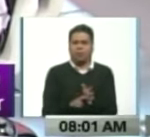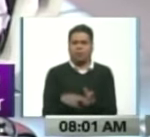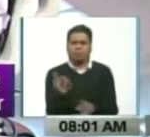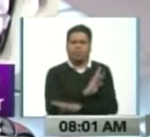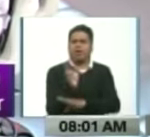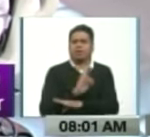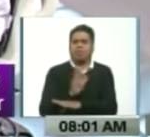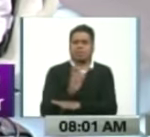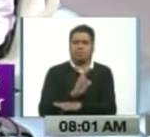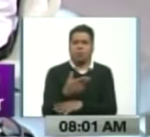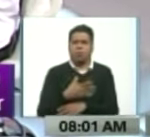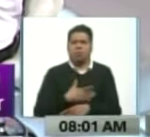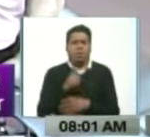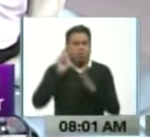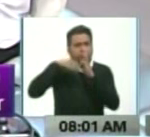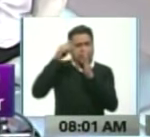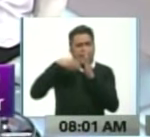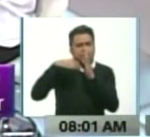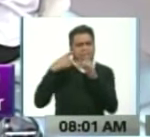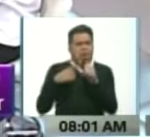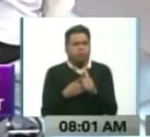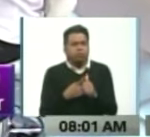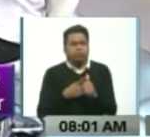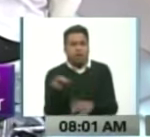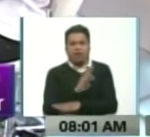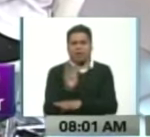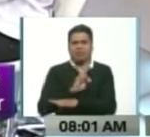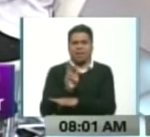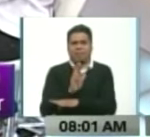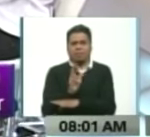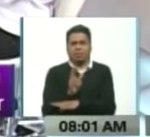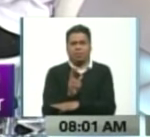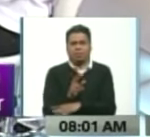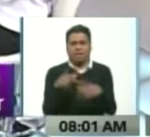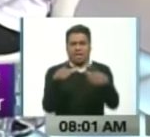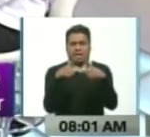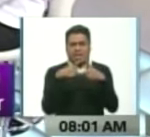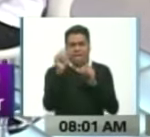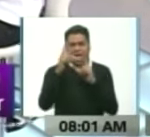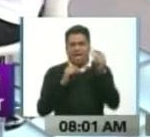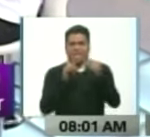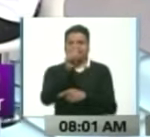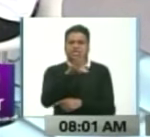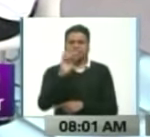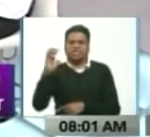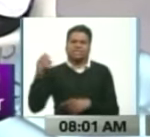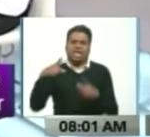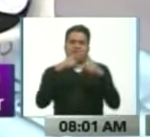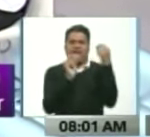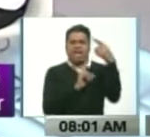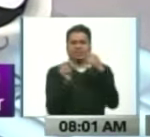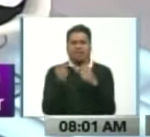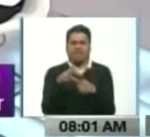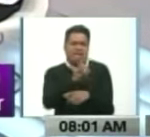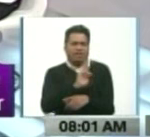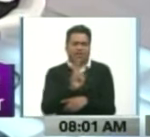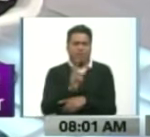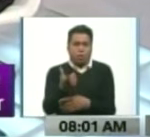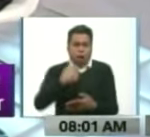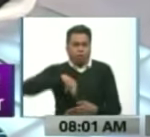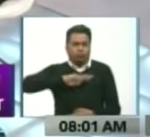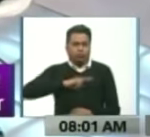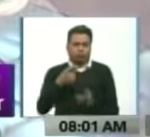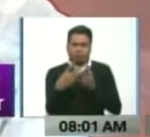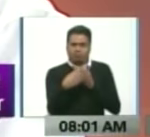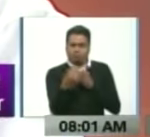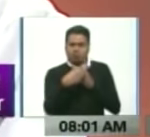rápido, entonces, bueno, puede ver un video, bueno, y automáticamente eso también le regala a él 100 estrellas, de modo que, bueno, que eso también es como que, bueno,